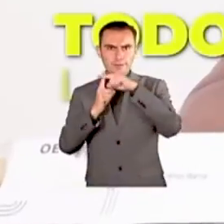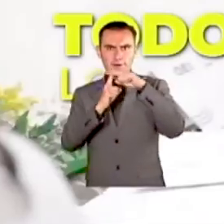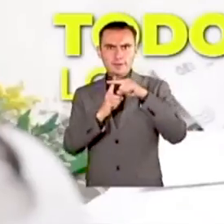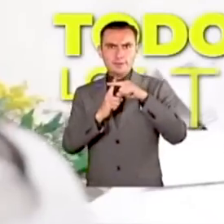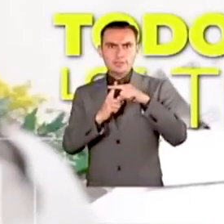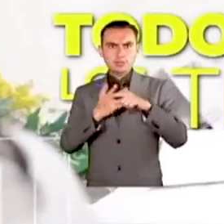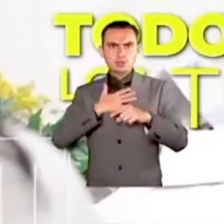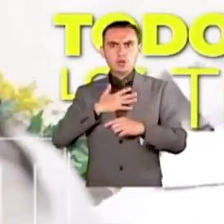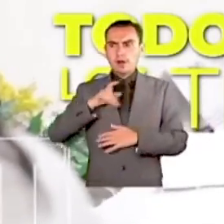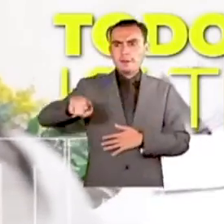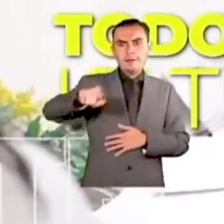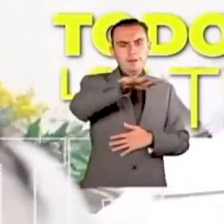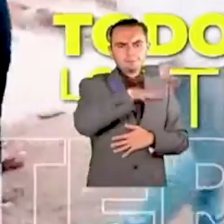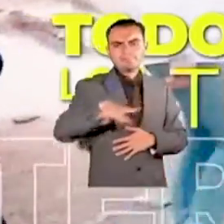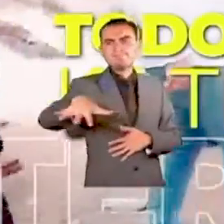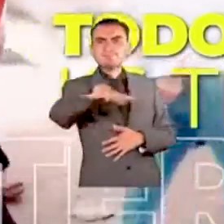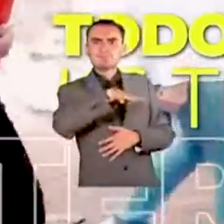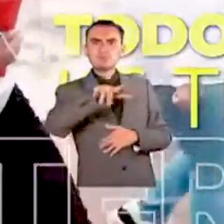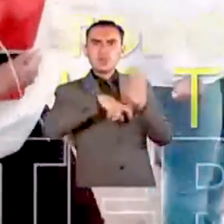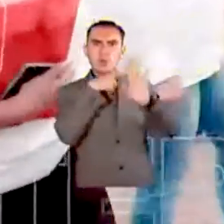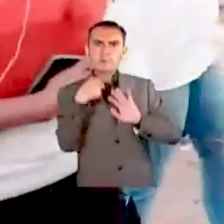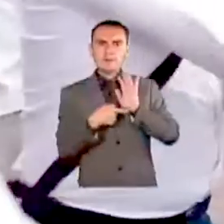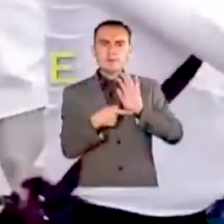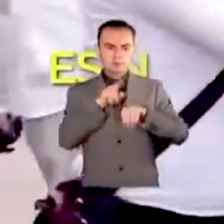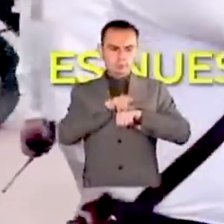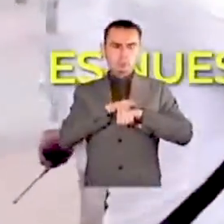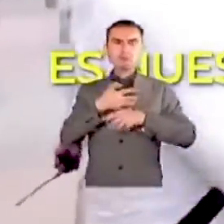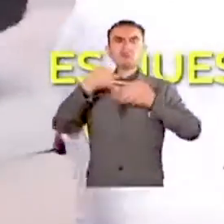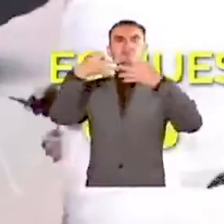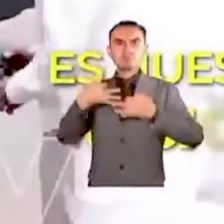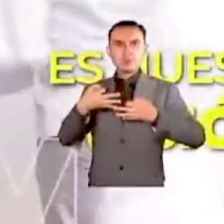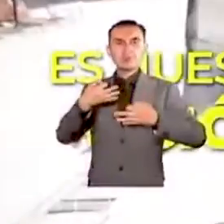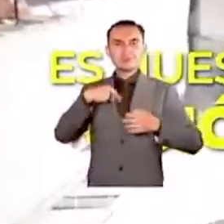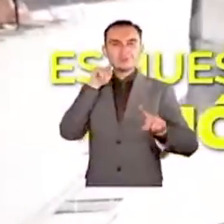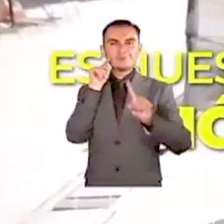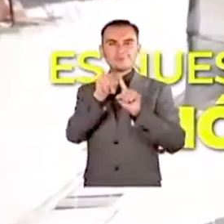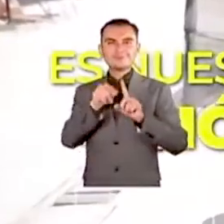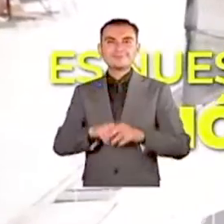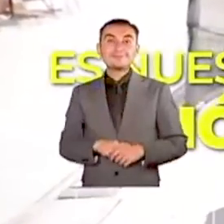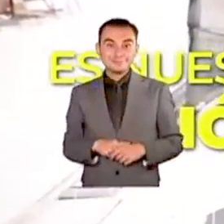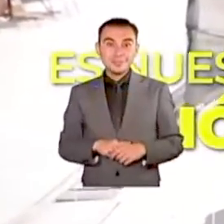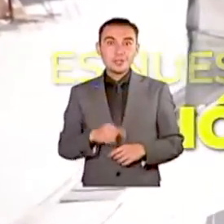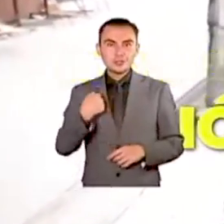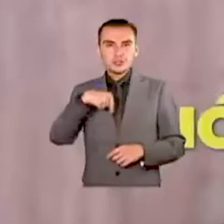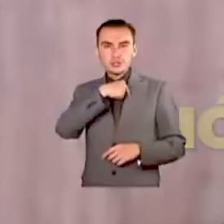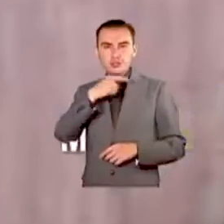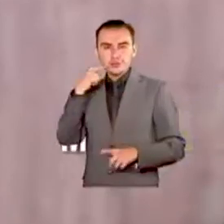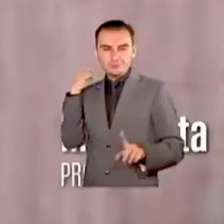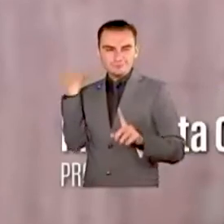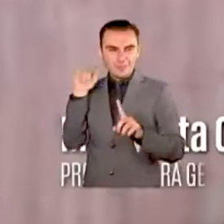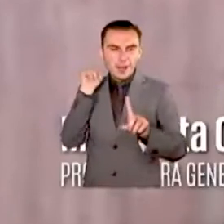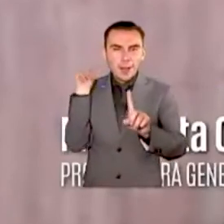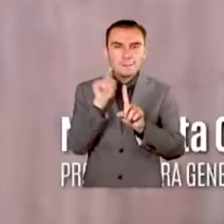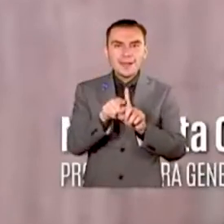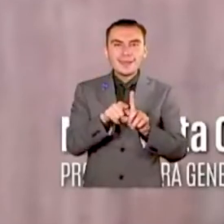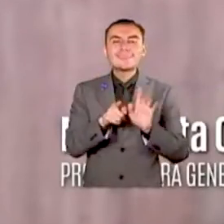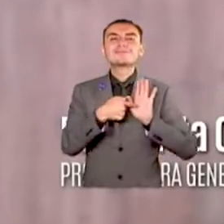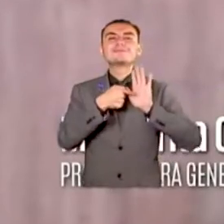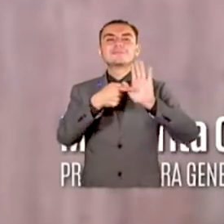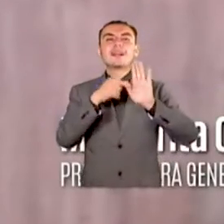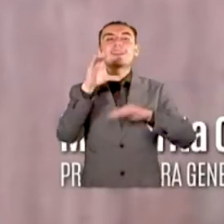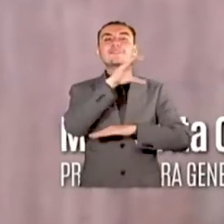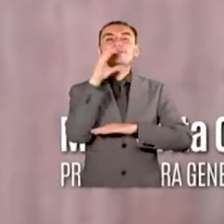de la Nación en todos los territorios, en tiempo oportuno, es nuestra visión. Es nuestra misión y entreguemos al